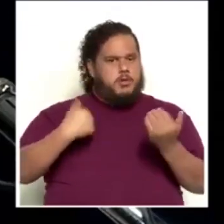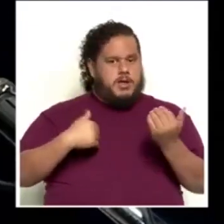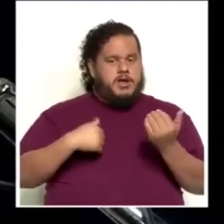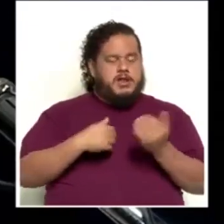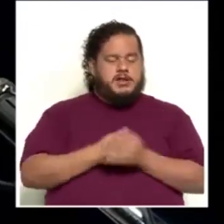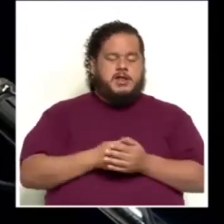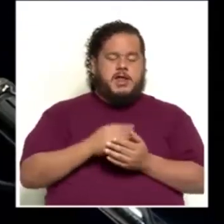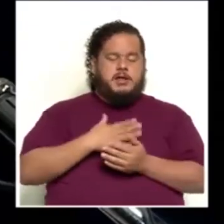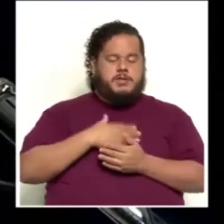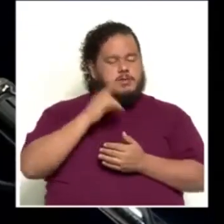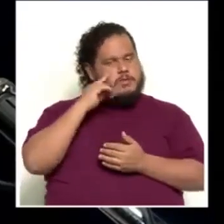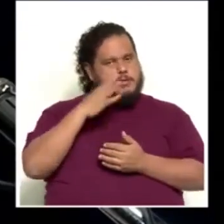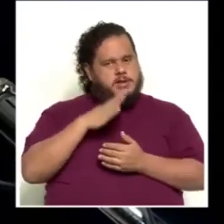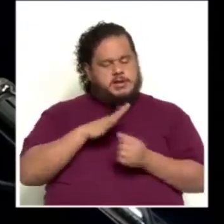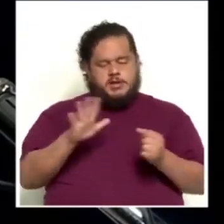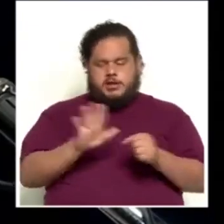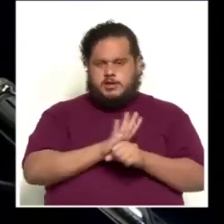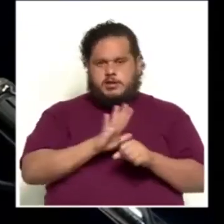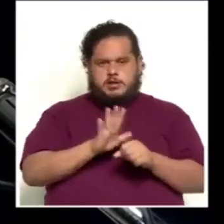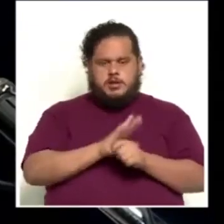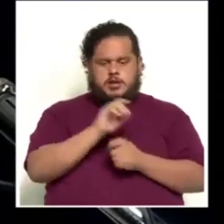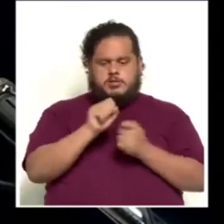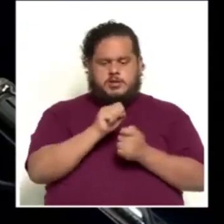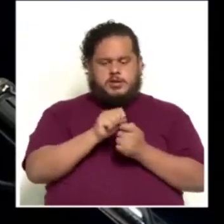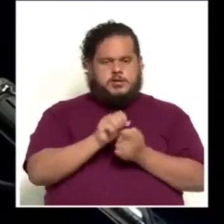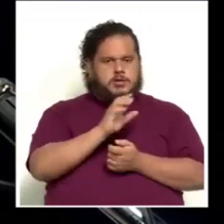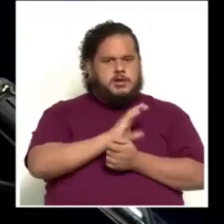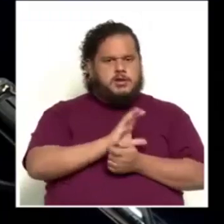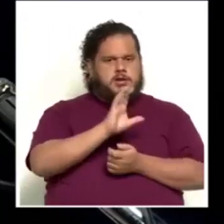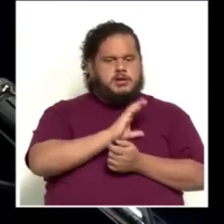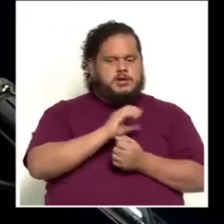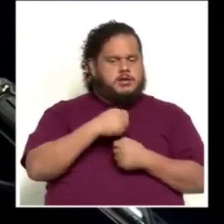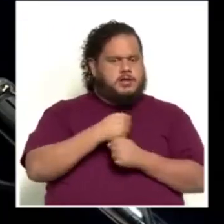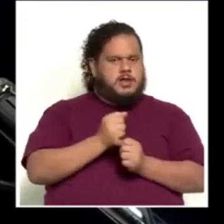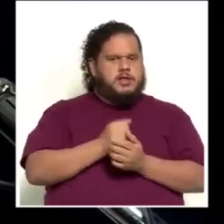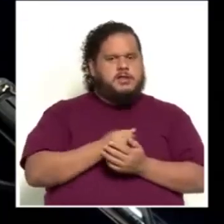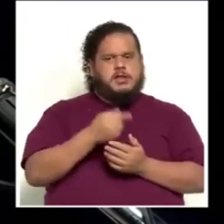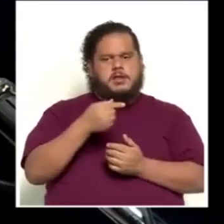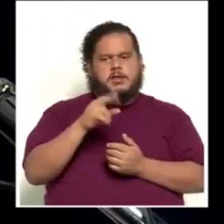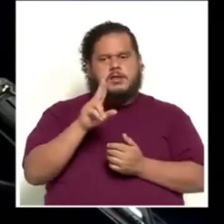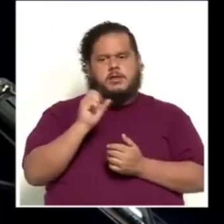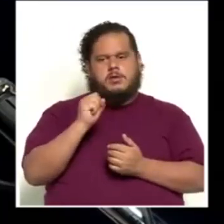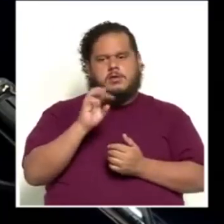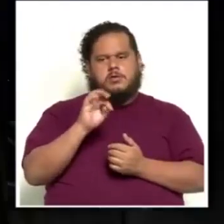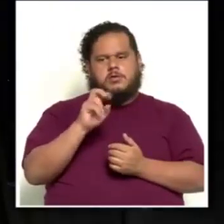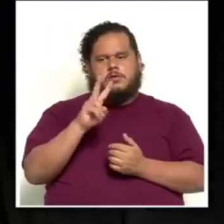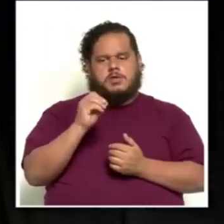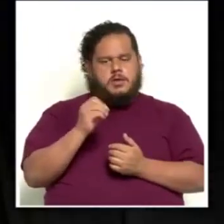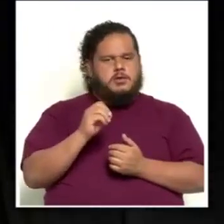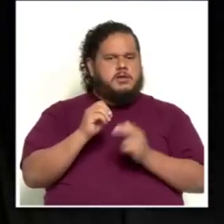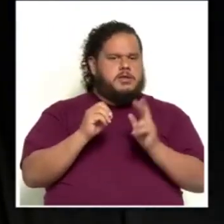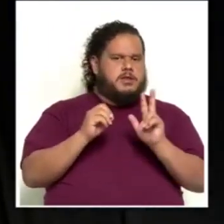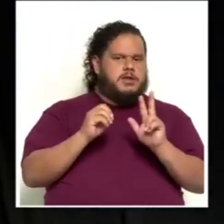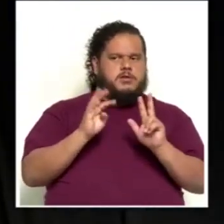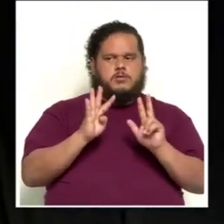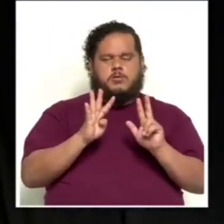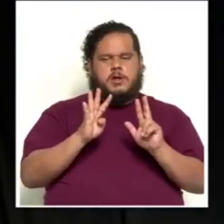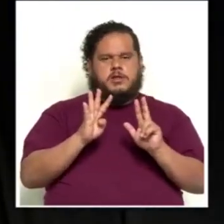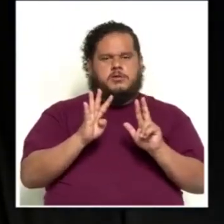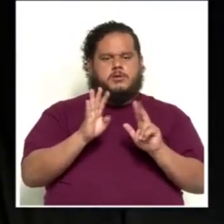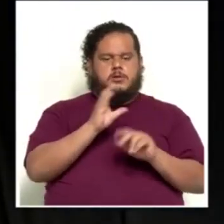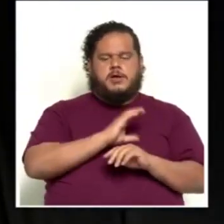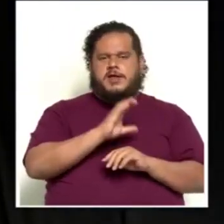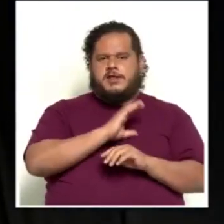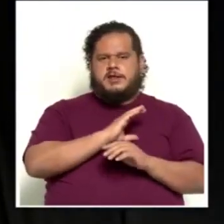es absolutamente precisa la caracterización que hace Gustavo de esos 3 o 4 grandes rasgos que definen qué